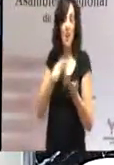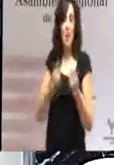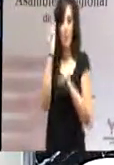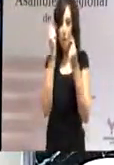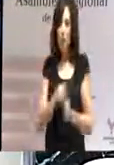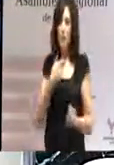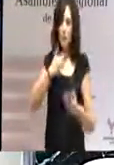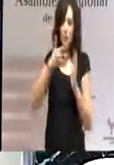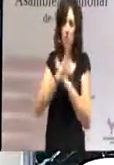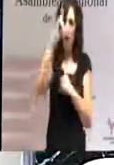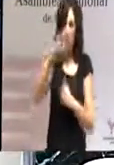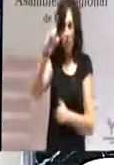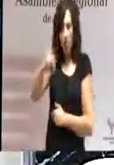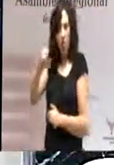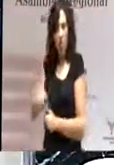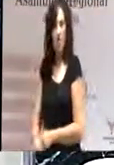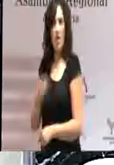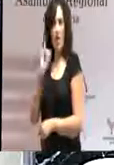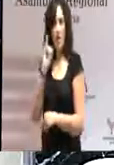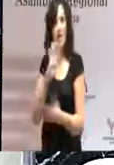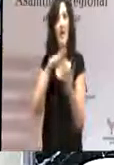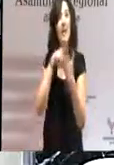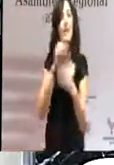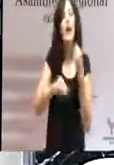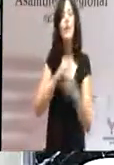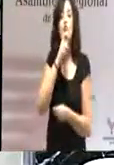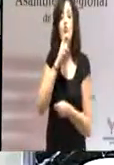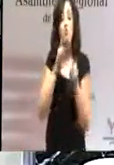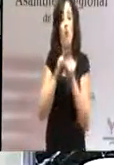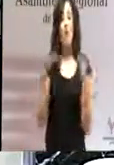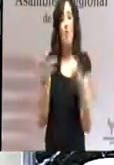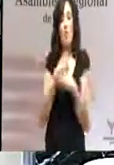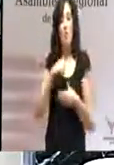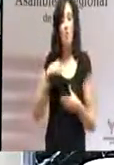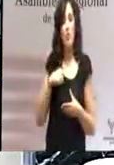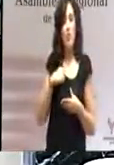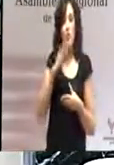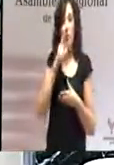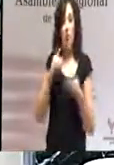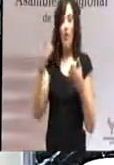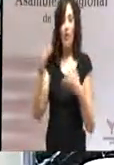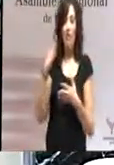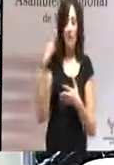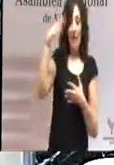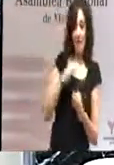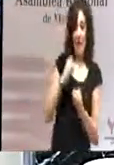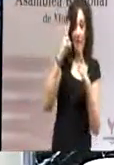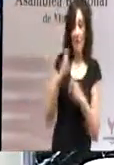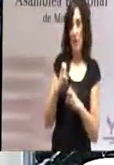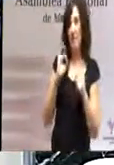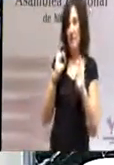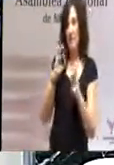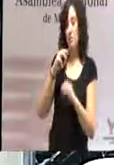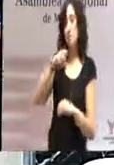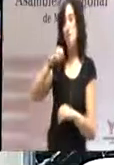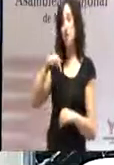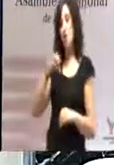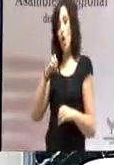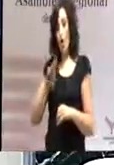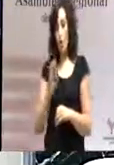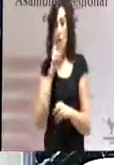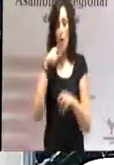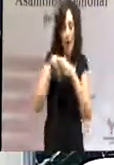regionales. Y lo hacen a pesar de vivir en una comunidad autónoma intervenida de facto por el señor Montoro, fruto